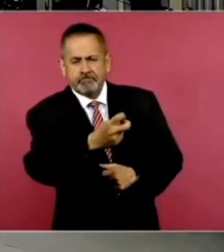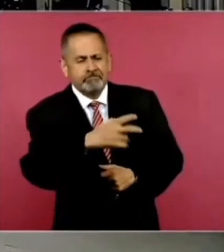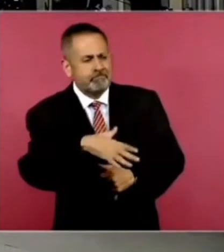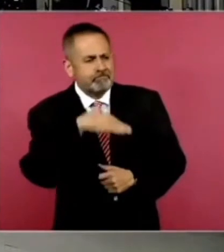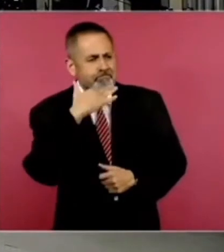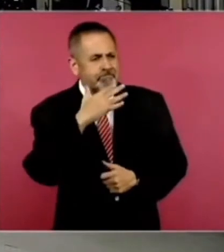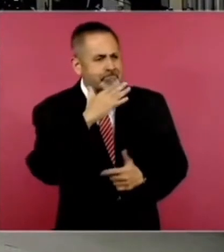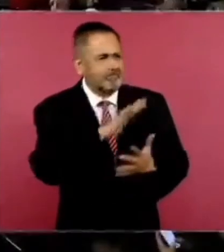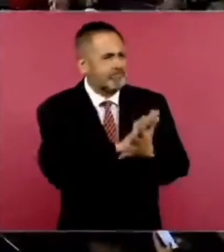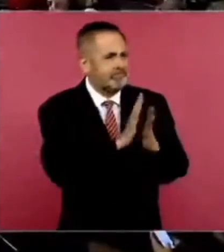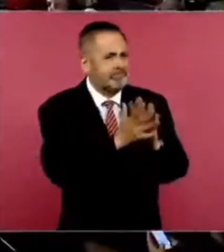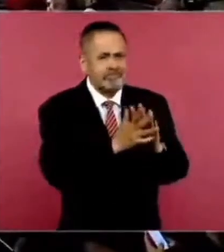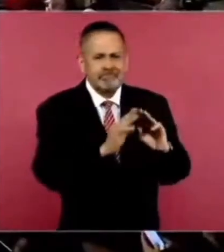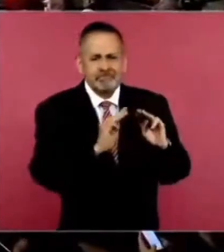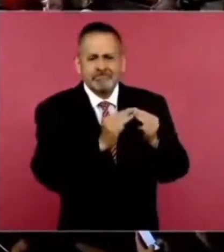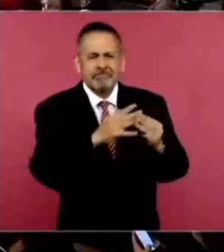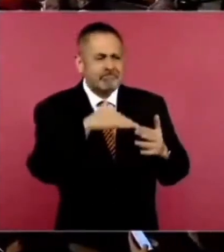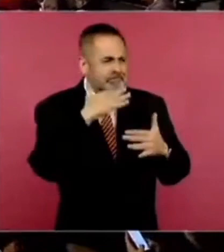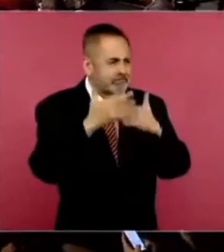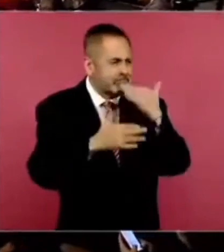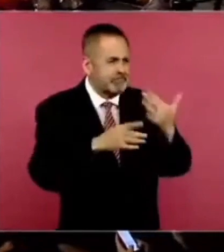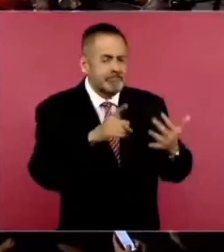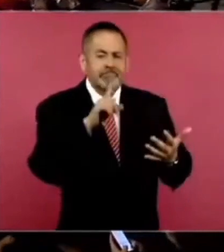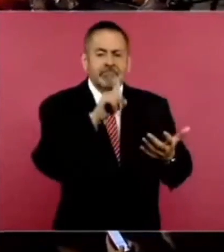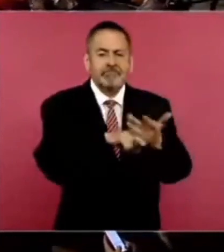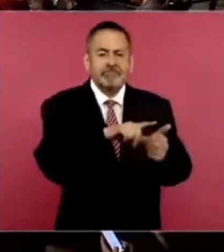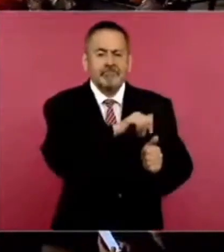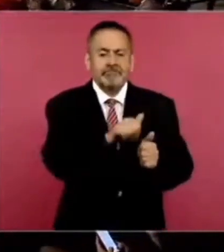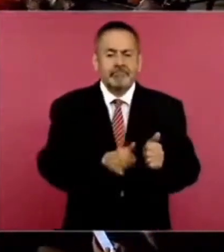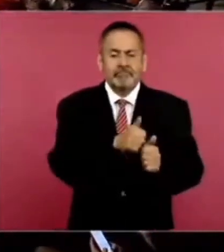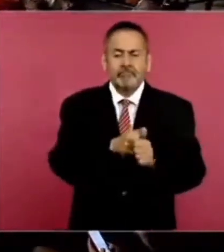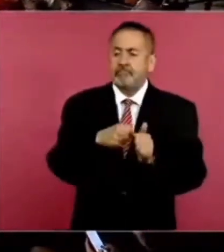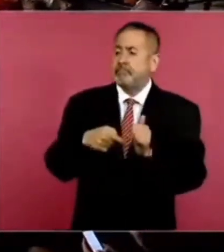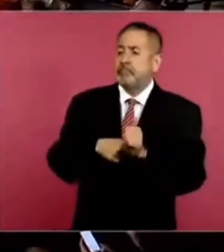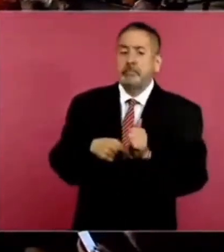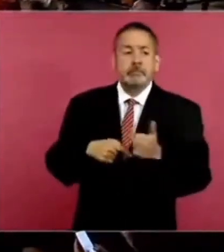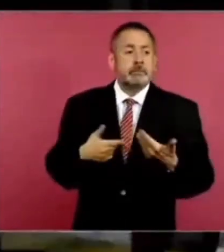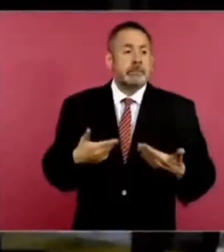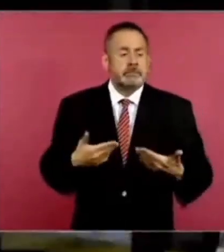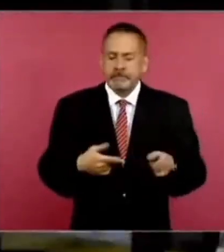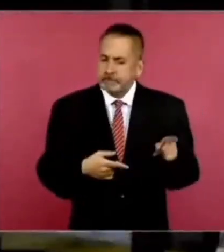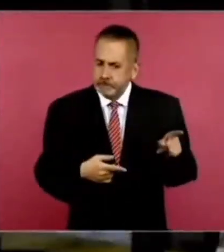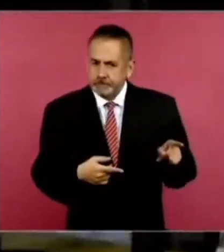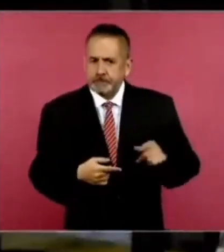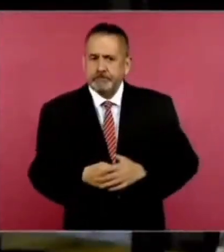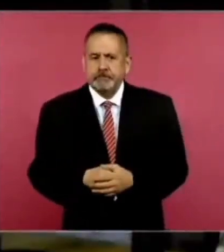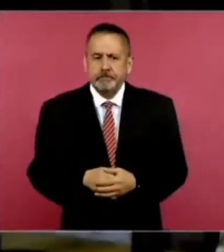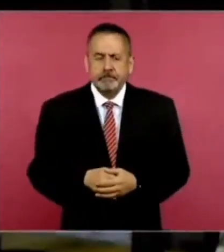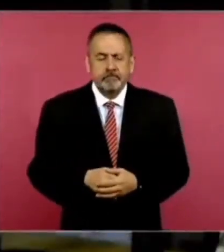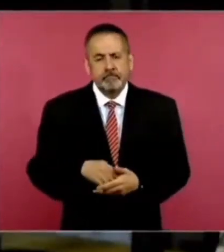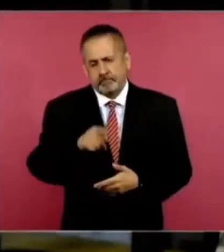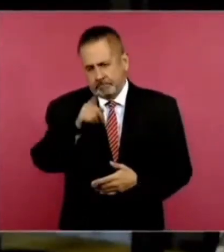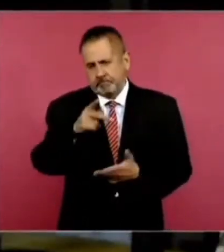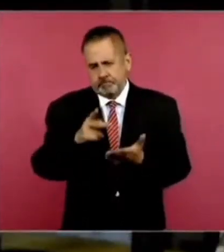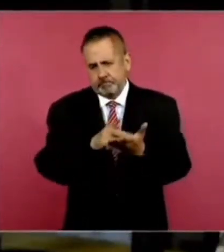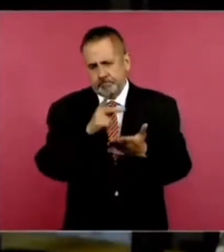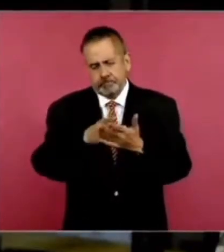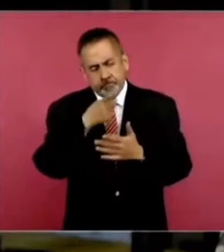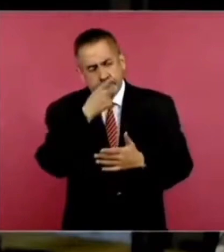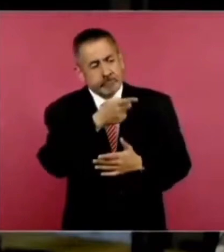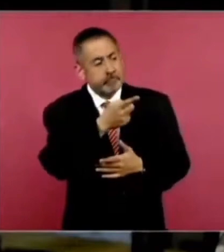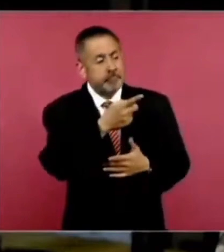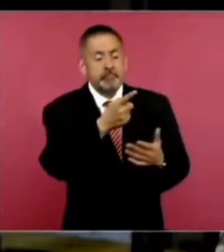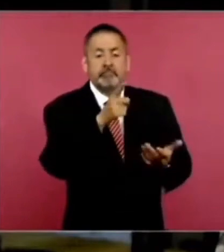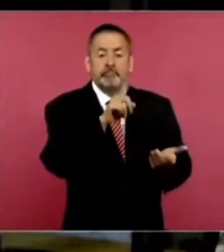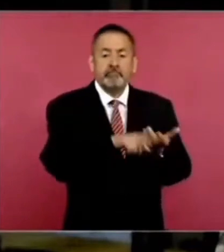operan y que incluso aún operan a las sombras de la administración pública, y ha mencionado también los alcances que tienen grupos de